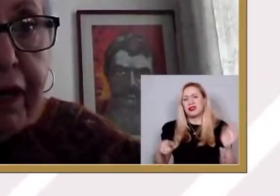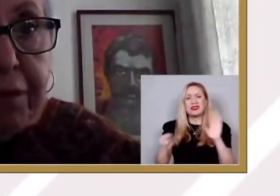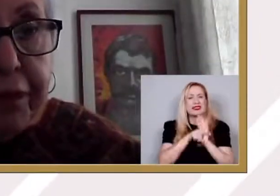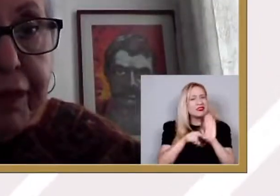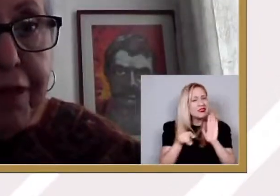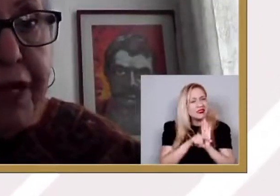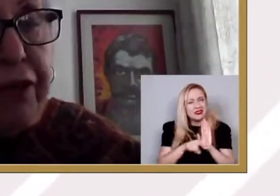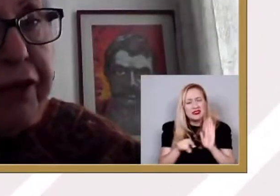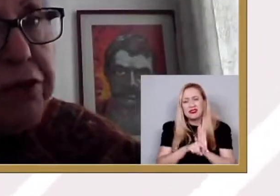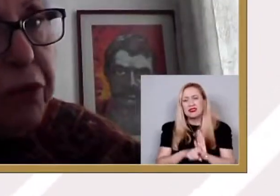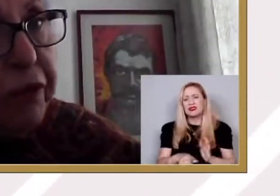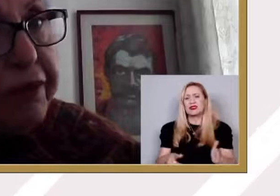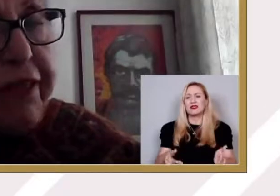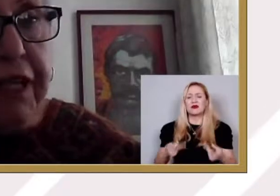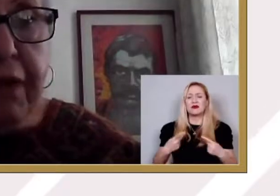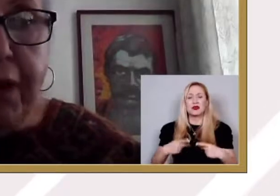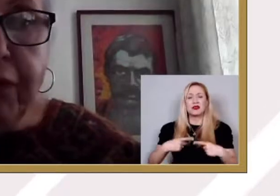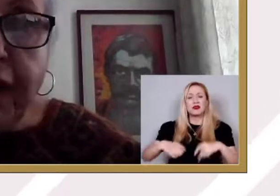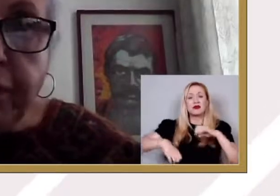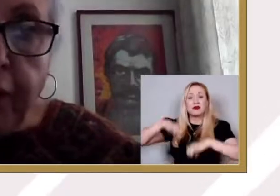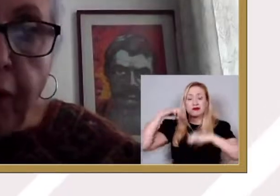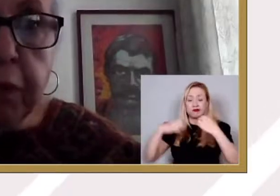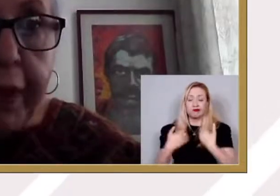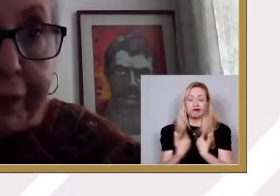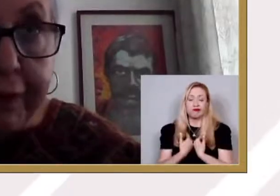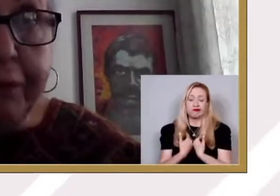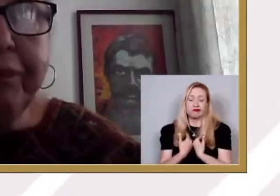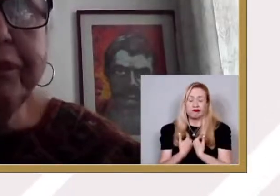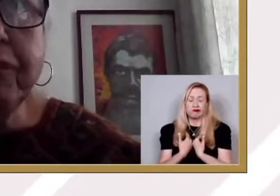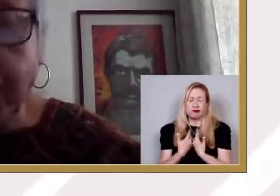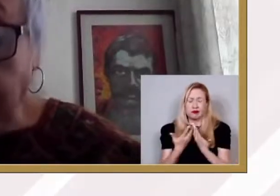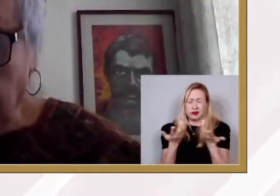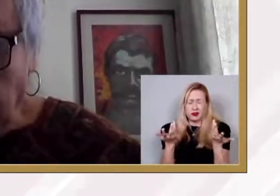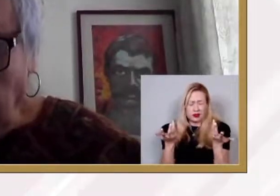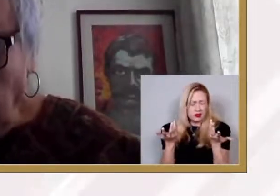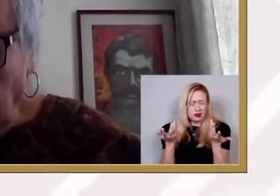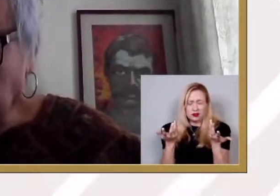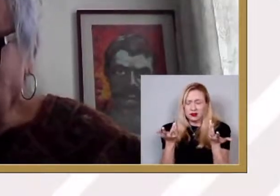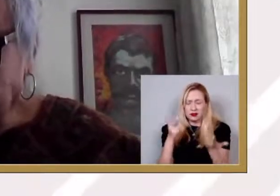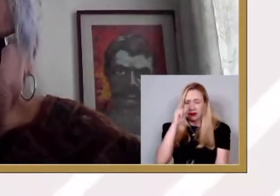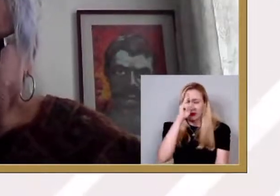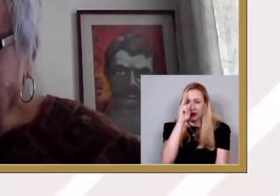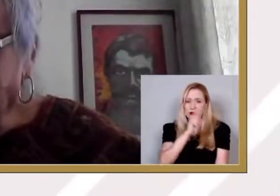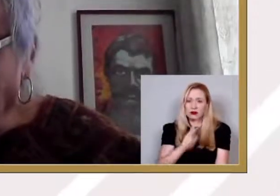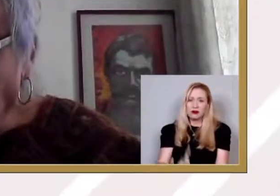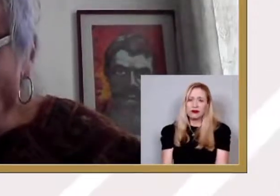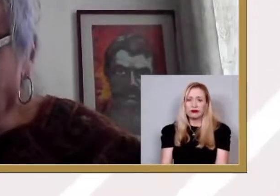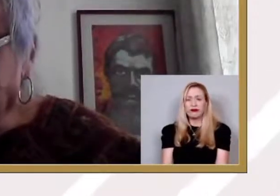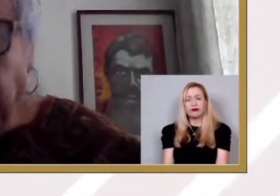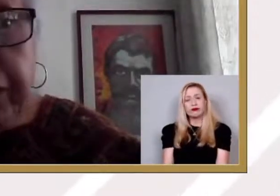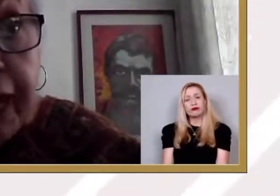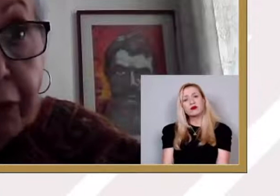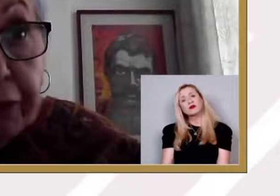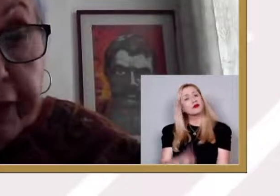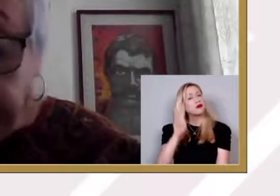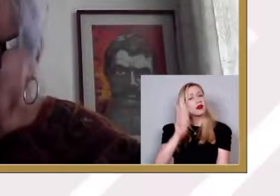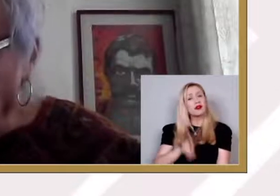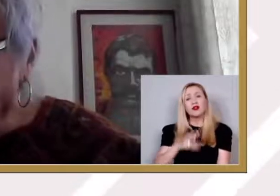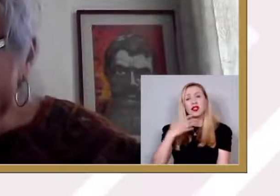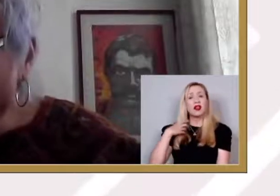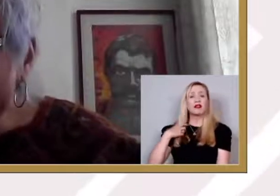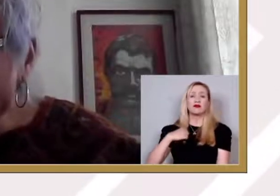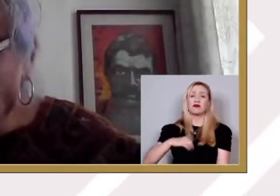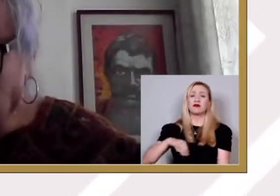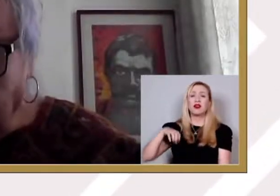negativo, las personas mayores somos las que llevamos la peor parte. Desgraciadamente hemos documentado fraudes